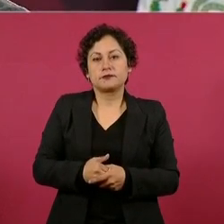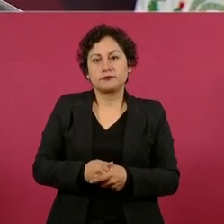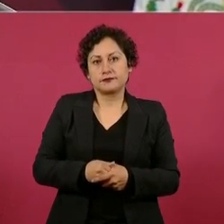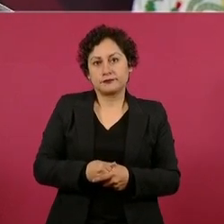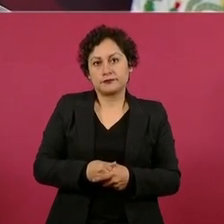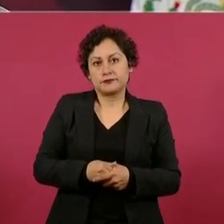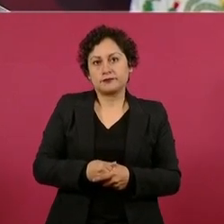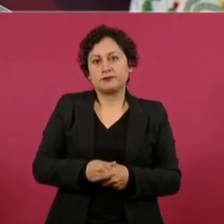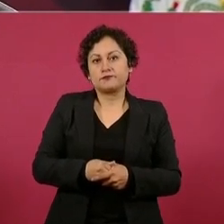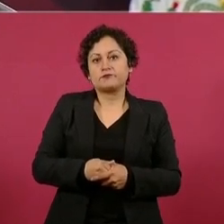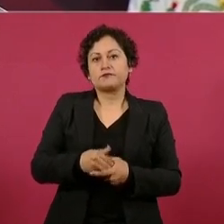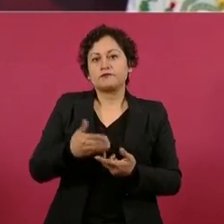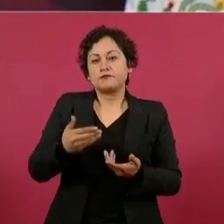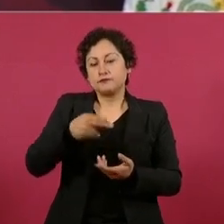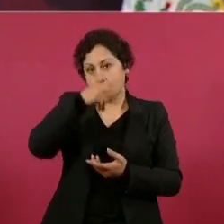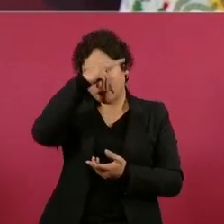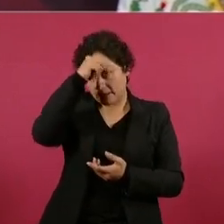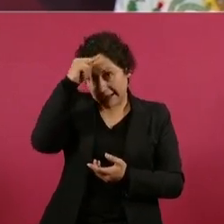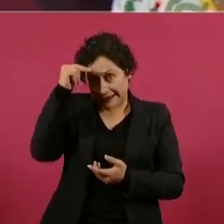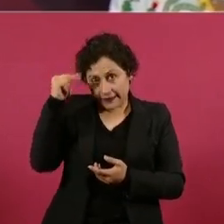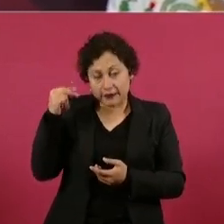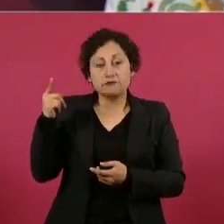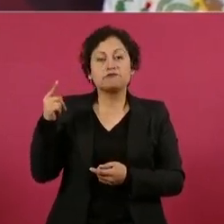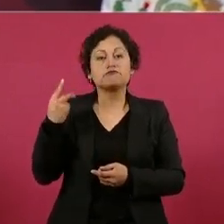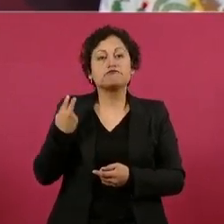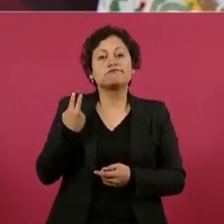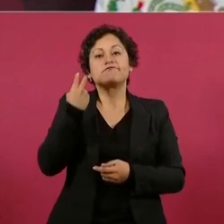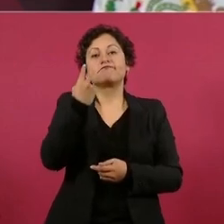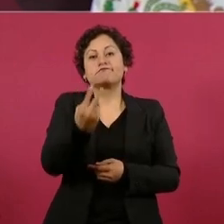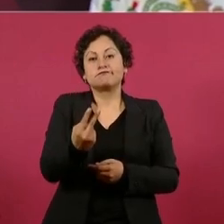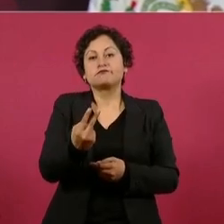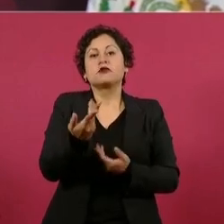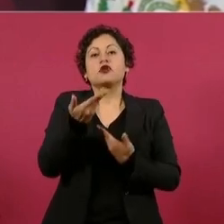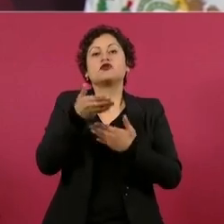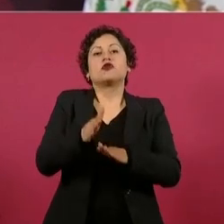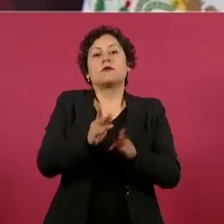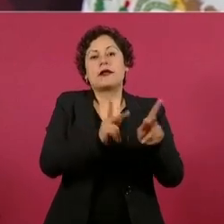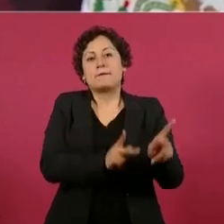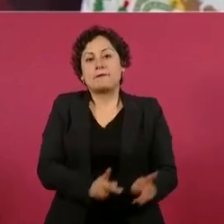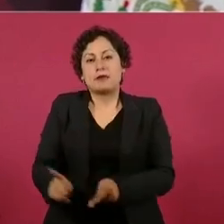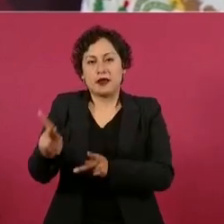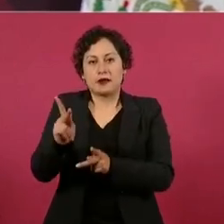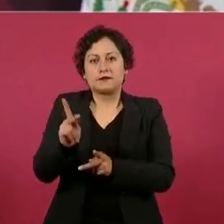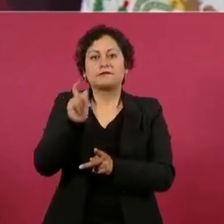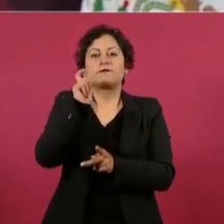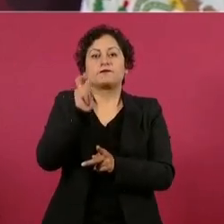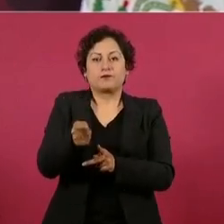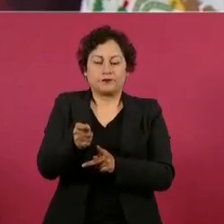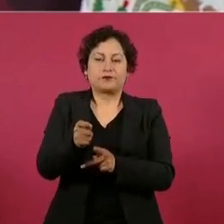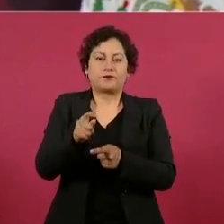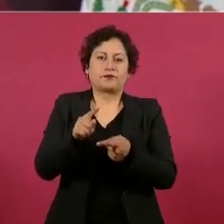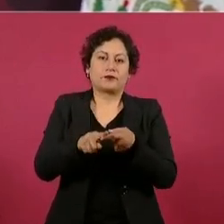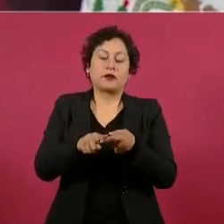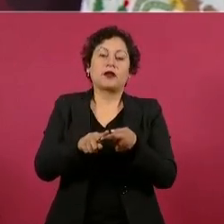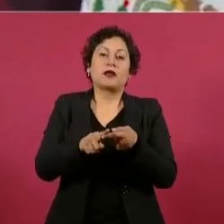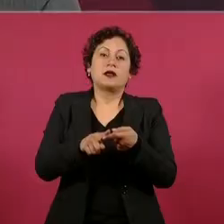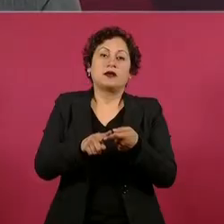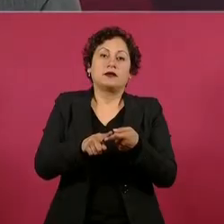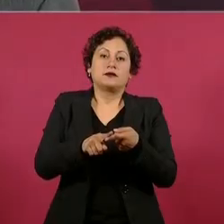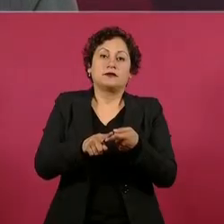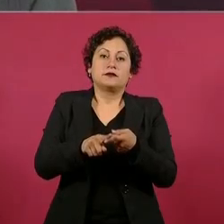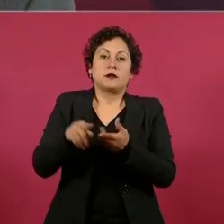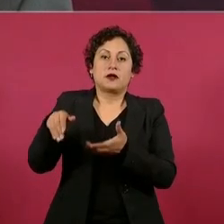En Nayarit, todo lo que es el plan Nayarit, que comprende la construcción de caminos